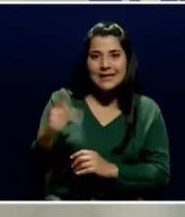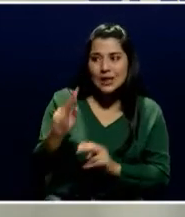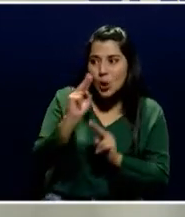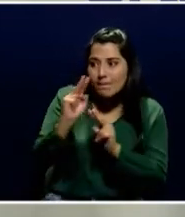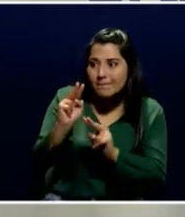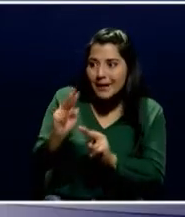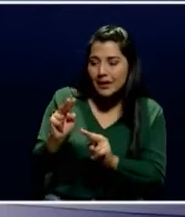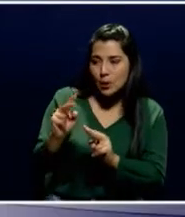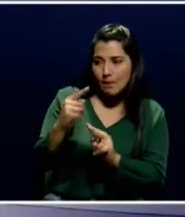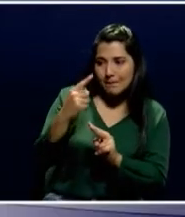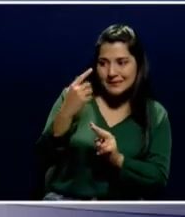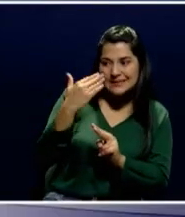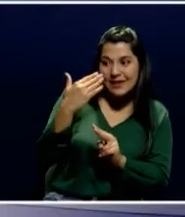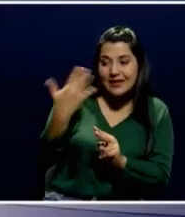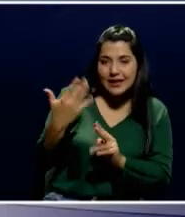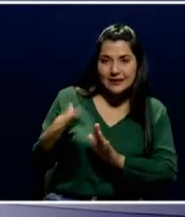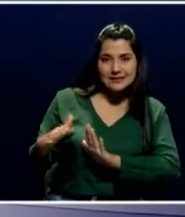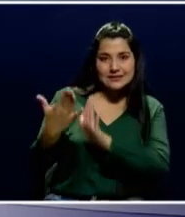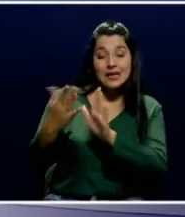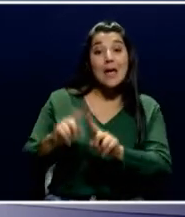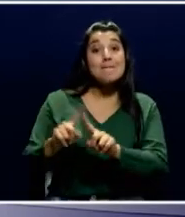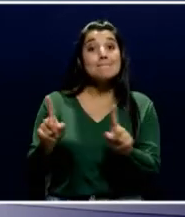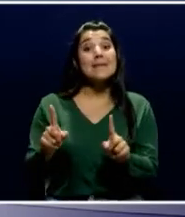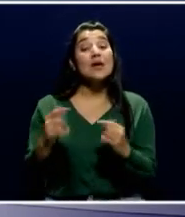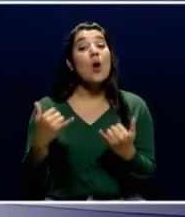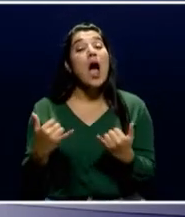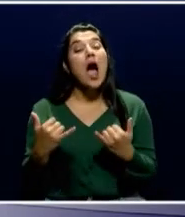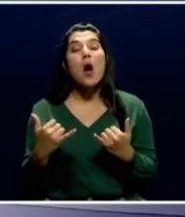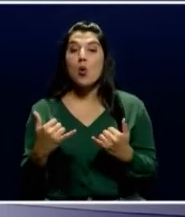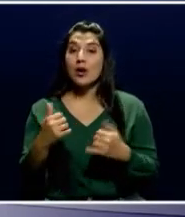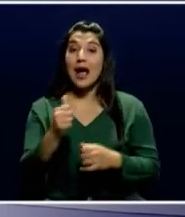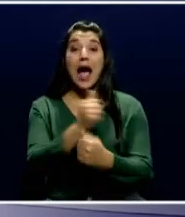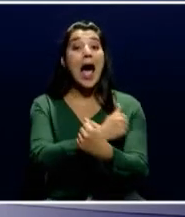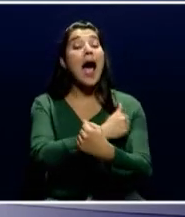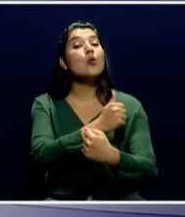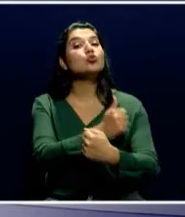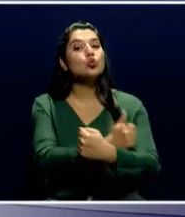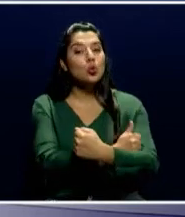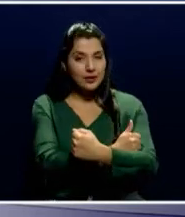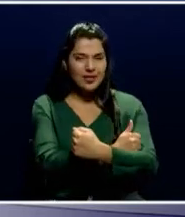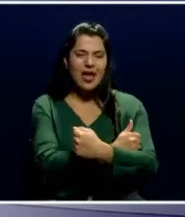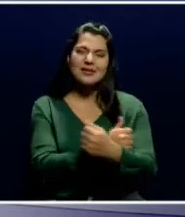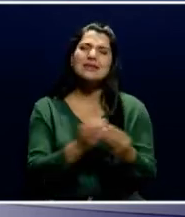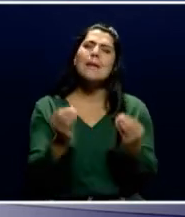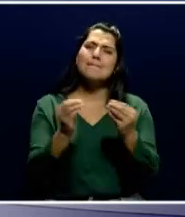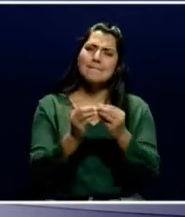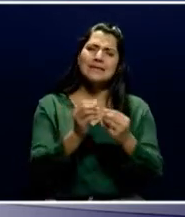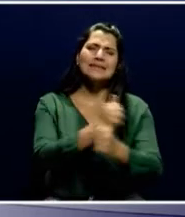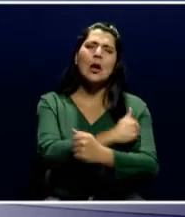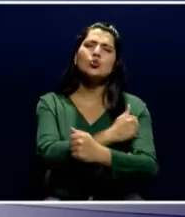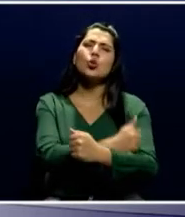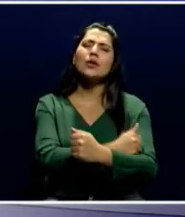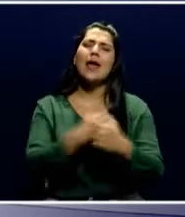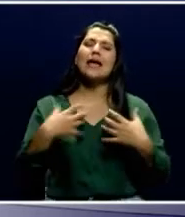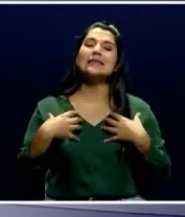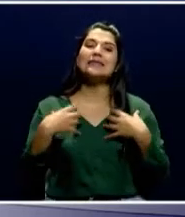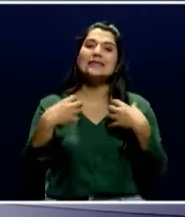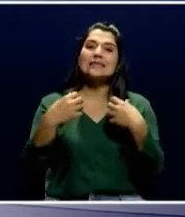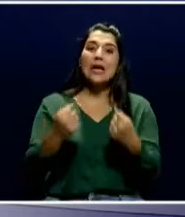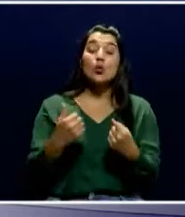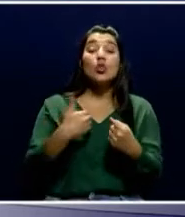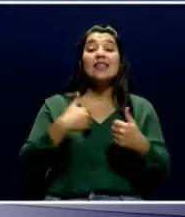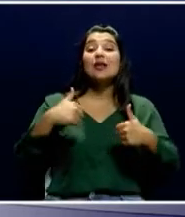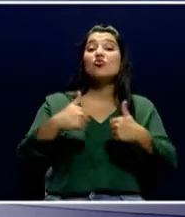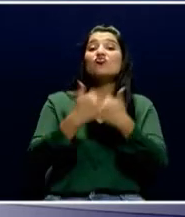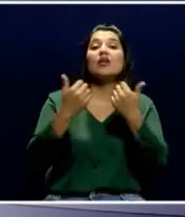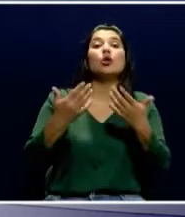enfrentando, y en este caso particular el mayor reto que tenemos las autoridades, sobre todo las autoridades sanitarias, es posicionar